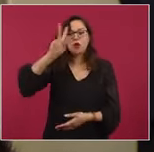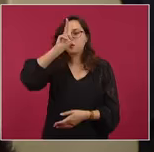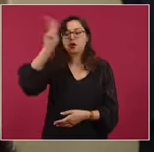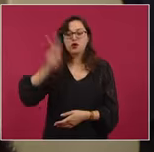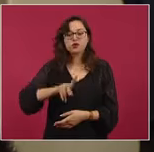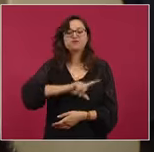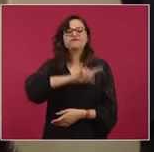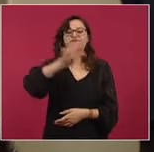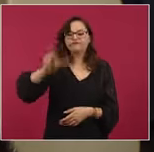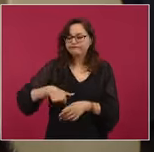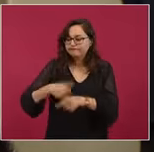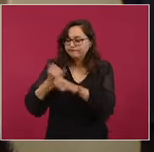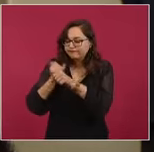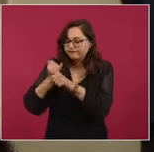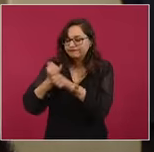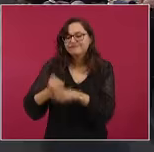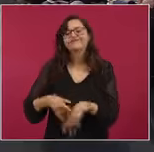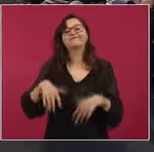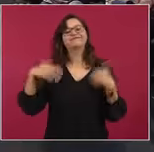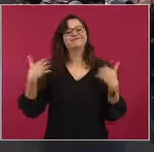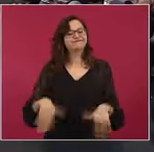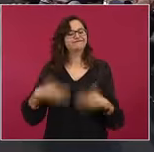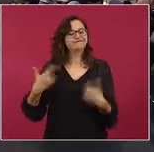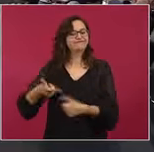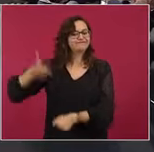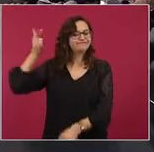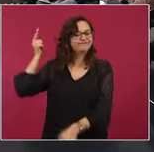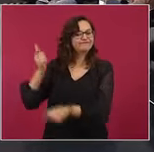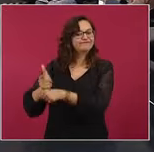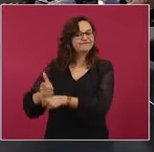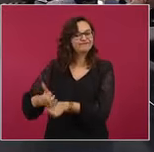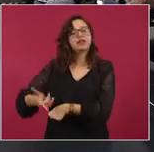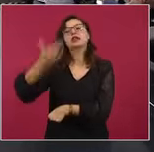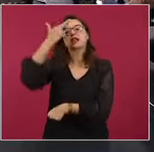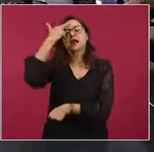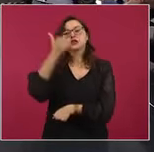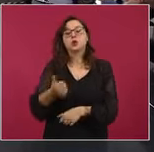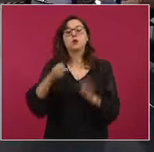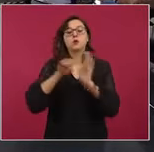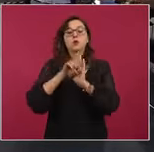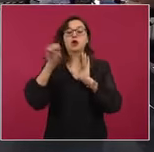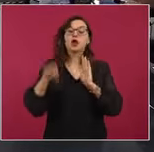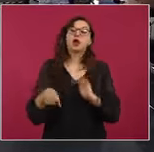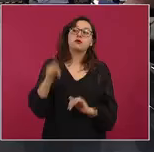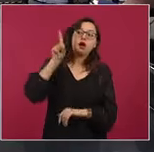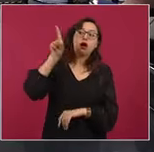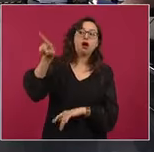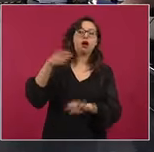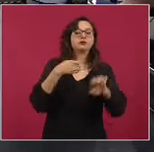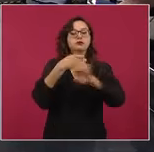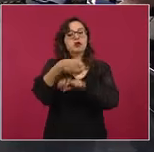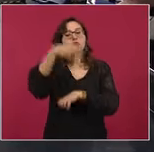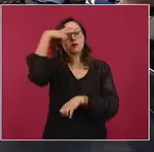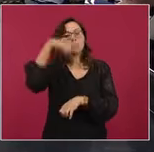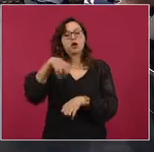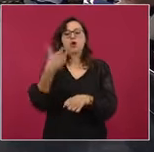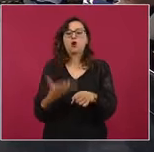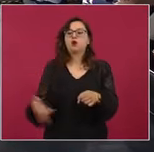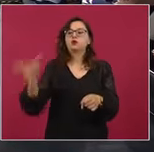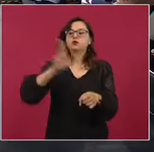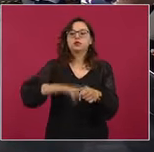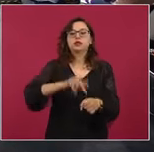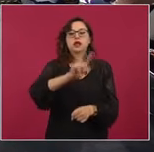un video mañanero usted citó el caso del Hospital de Zumpango en el Estado de México como ejemplo. En